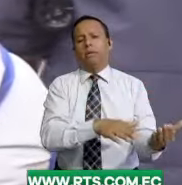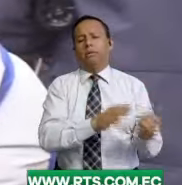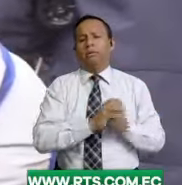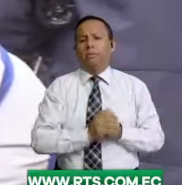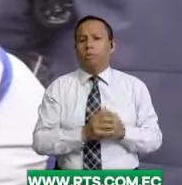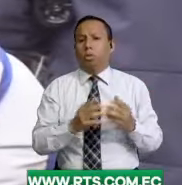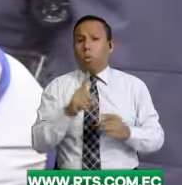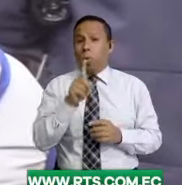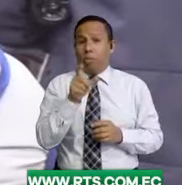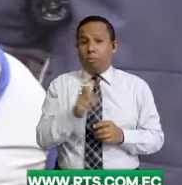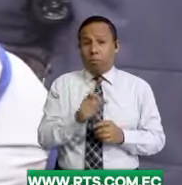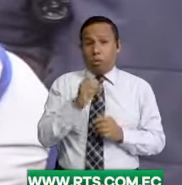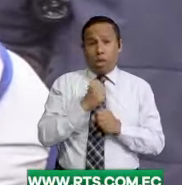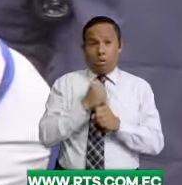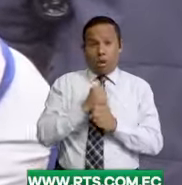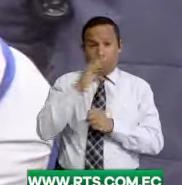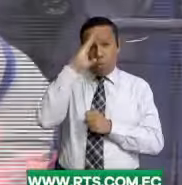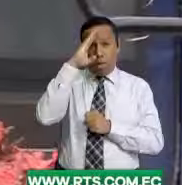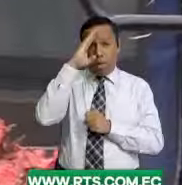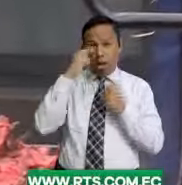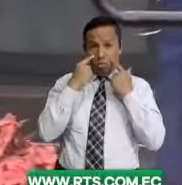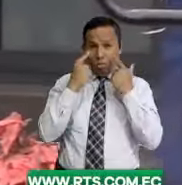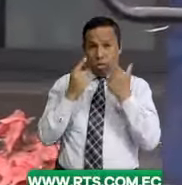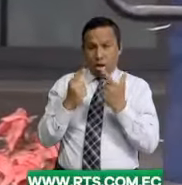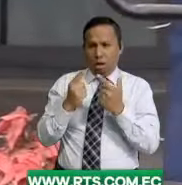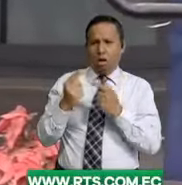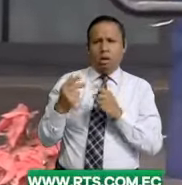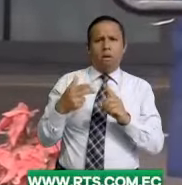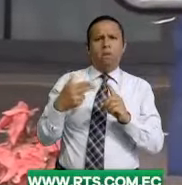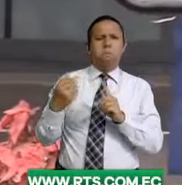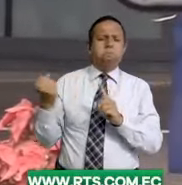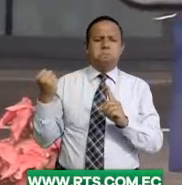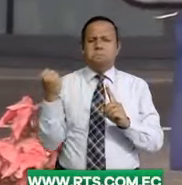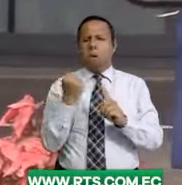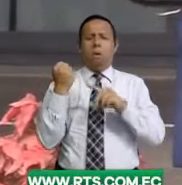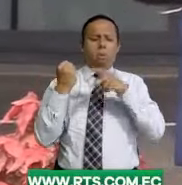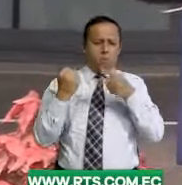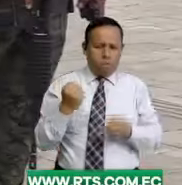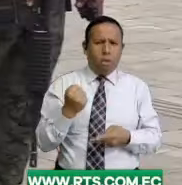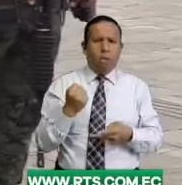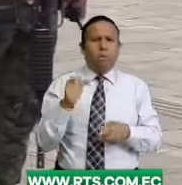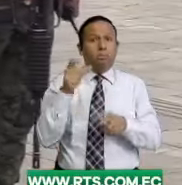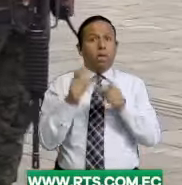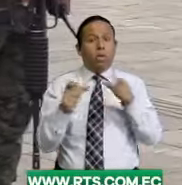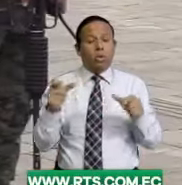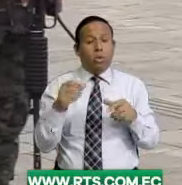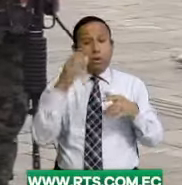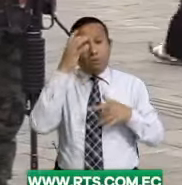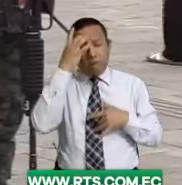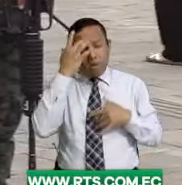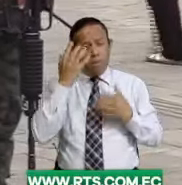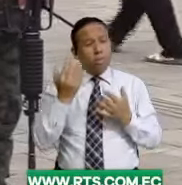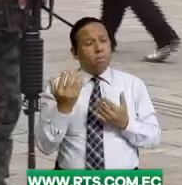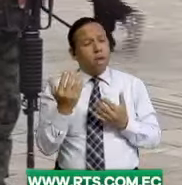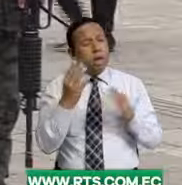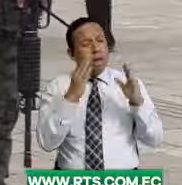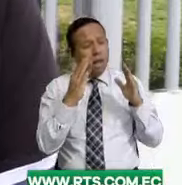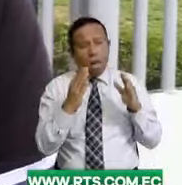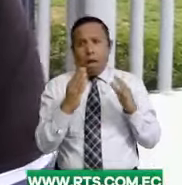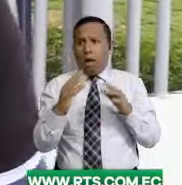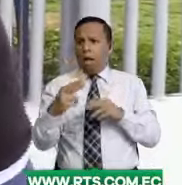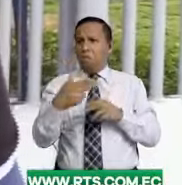ataque, un guardia de seguridad resultó herido con un golpe en la cabeza. Afiliados que buscaban atención médica evacuaron el área donde ocurrieron los